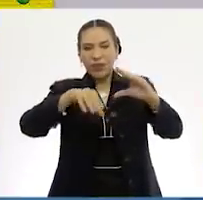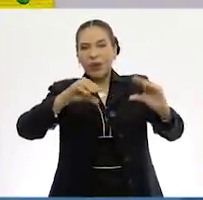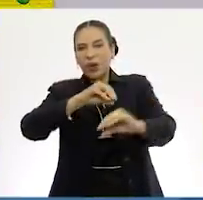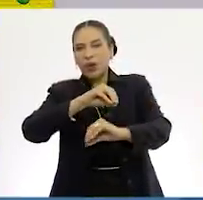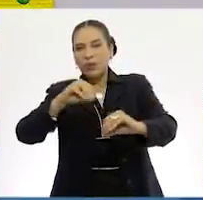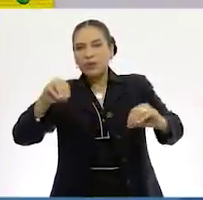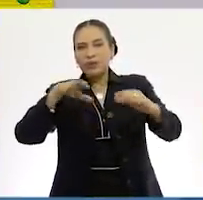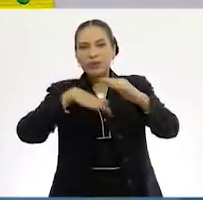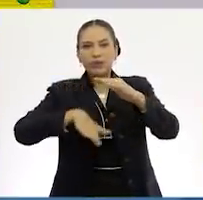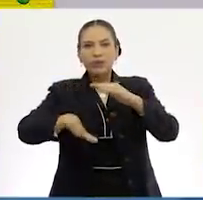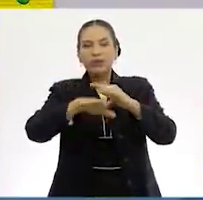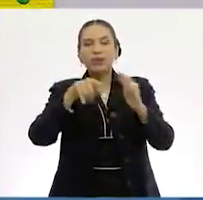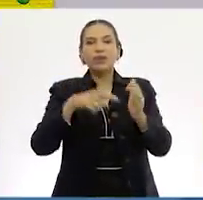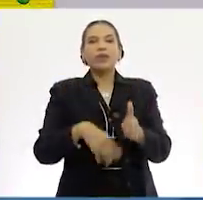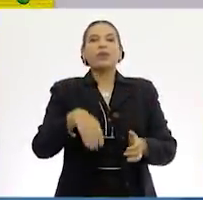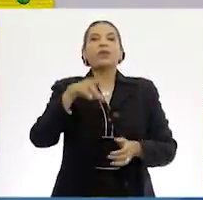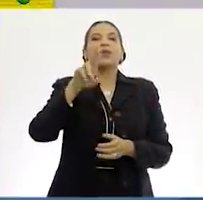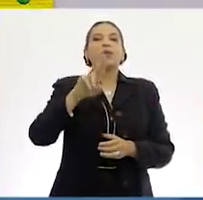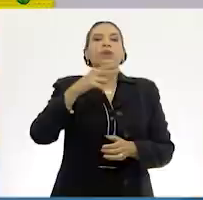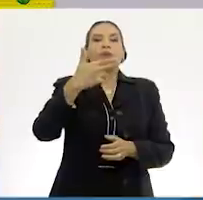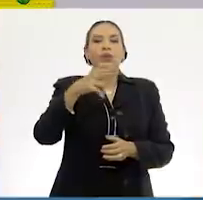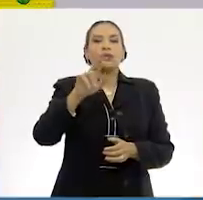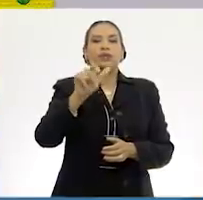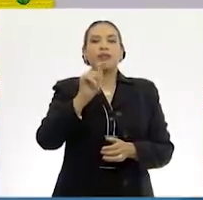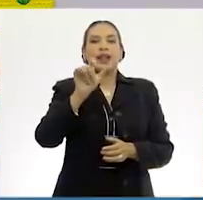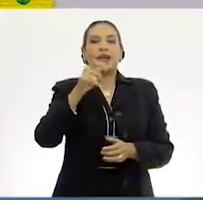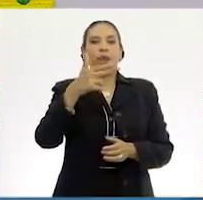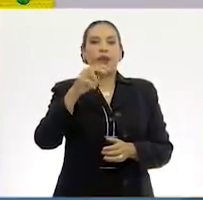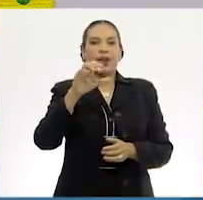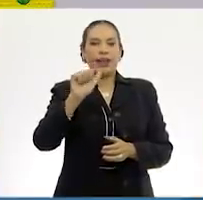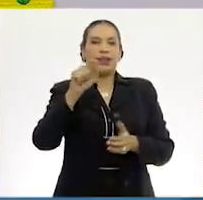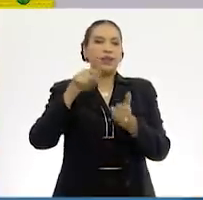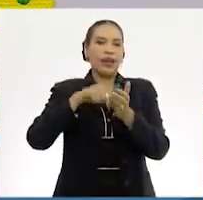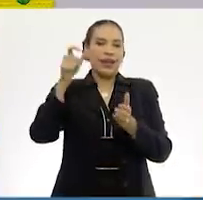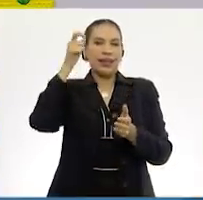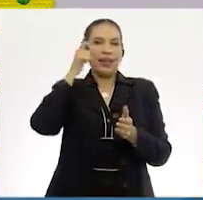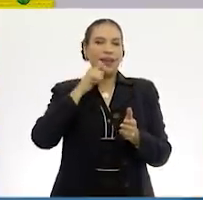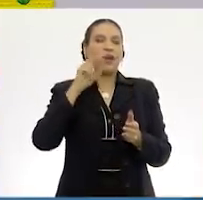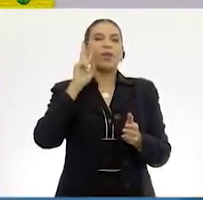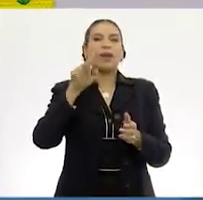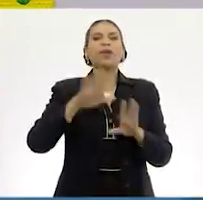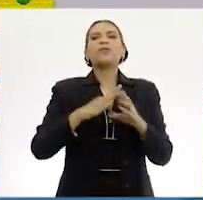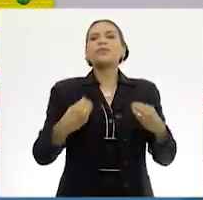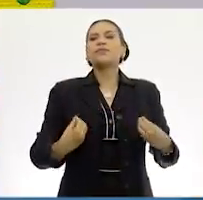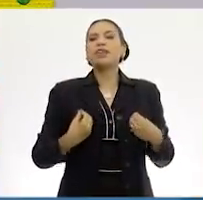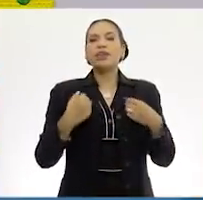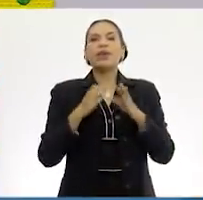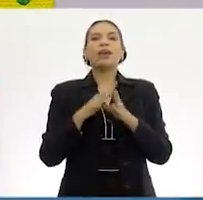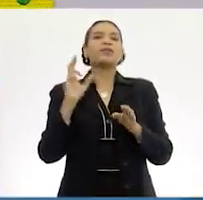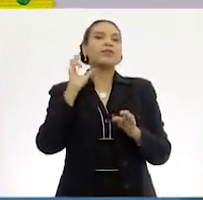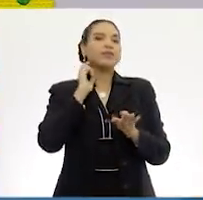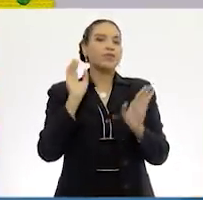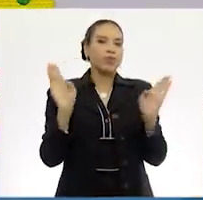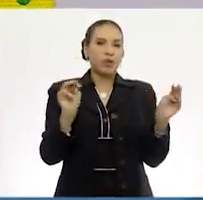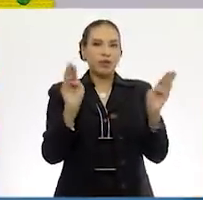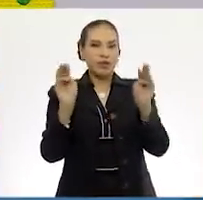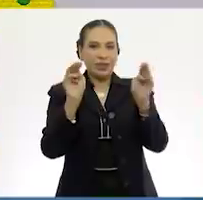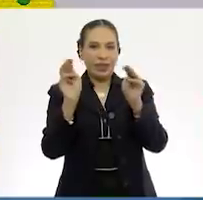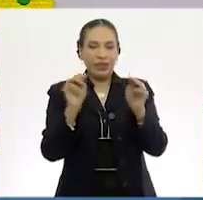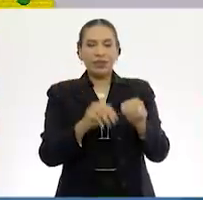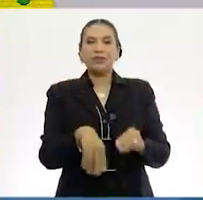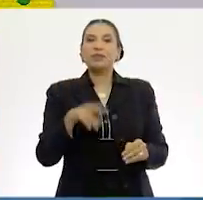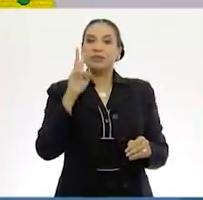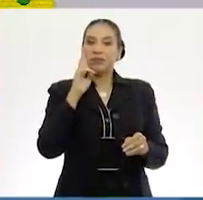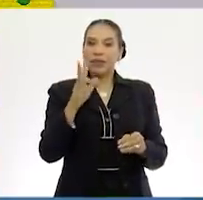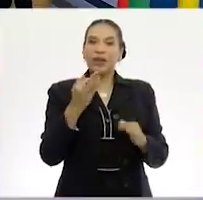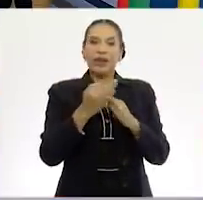encuentran en Juxtlahuaca, en Guerrero, para conocer más de cerca del hábitat de los murciélagos. Ahora sí, vámonos,